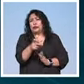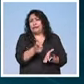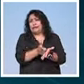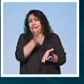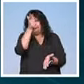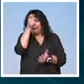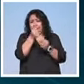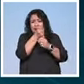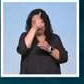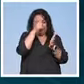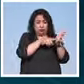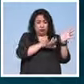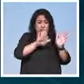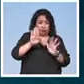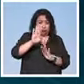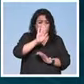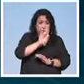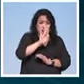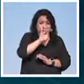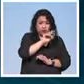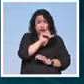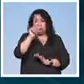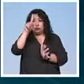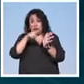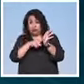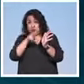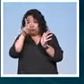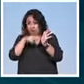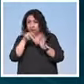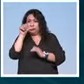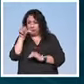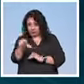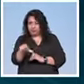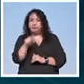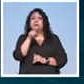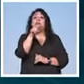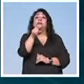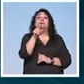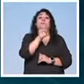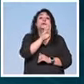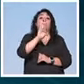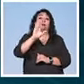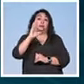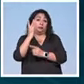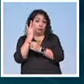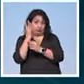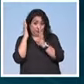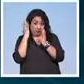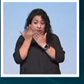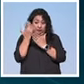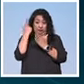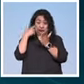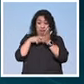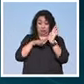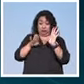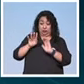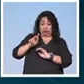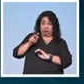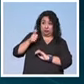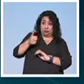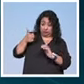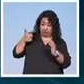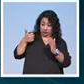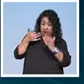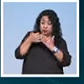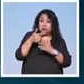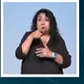entre 1989 y 2016 de acuerdo con la bbc desde 1976